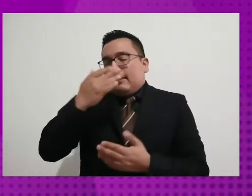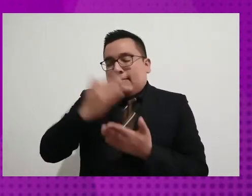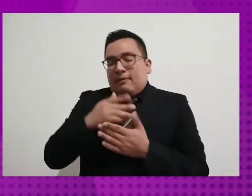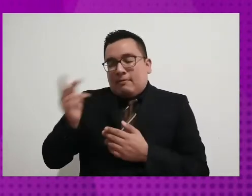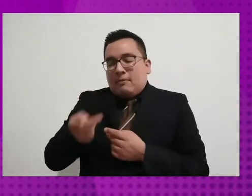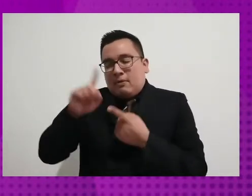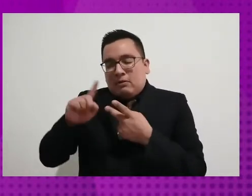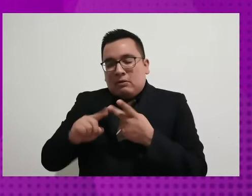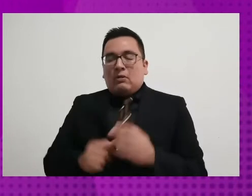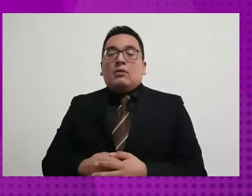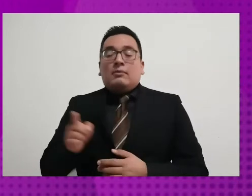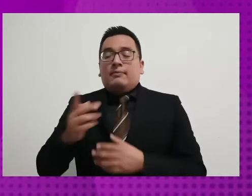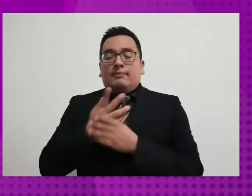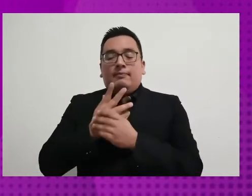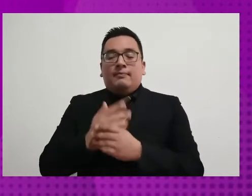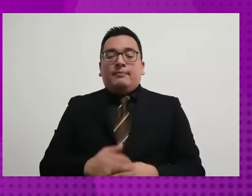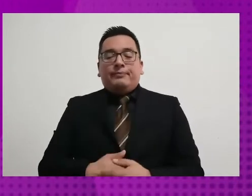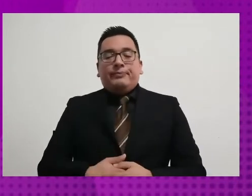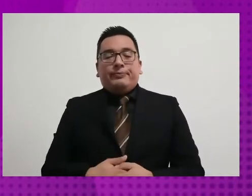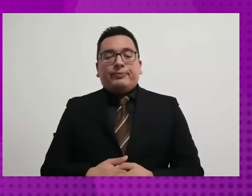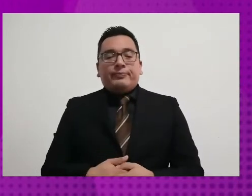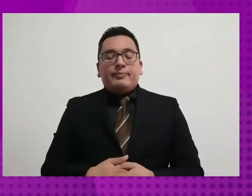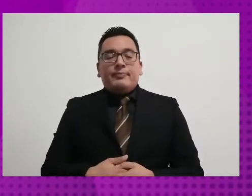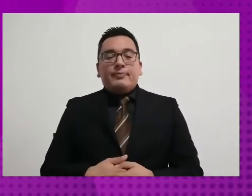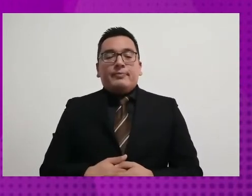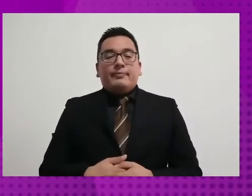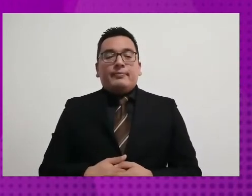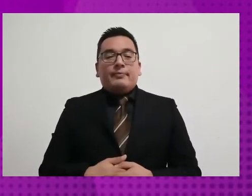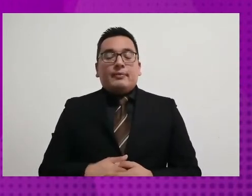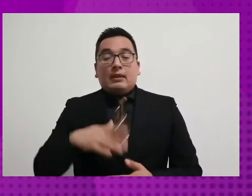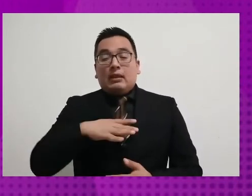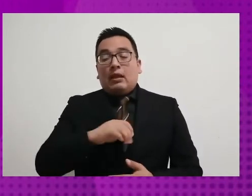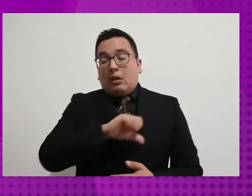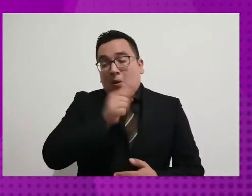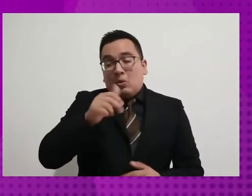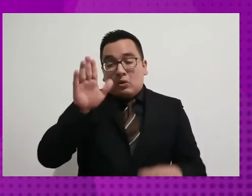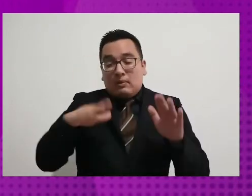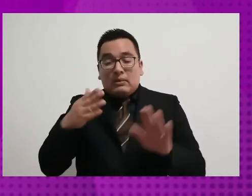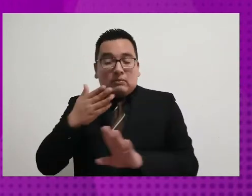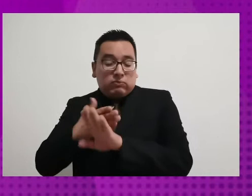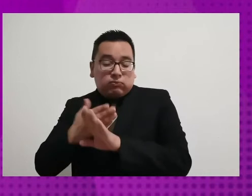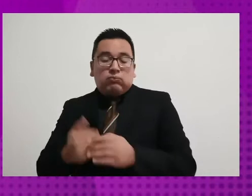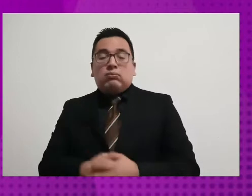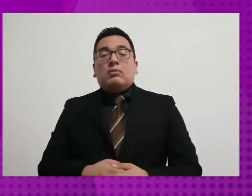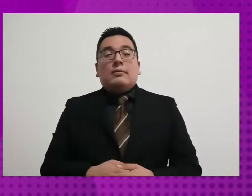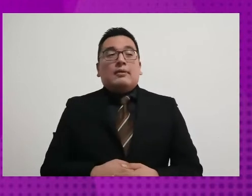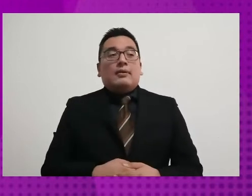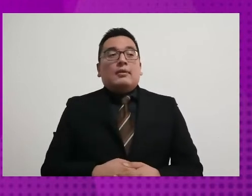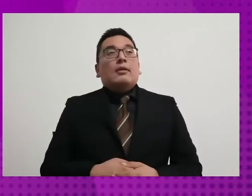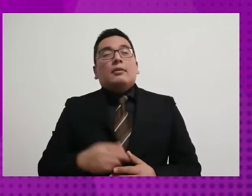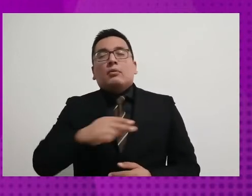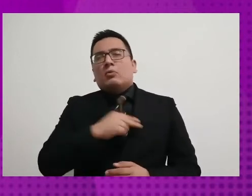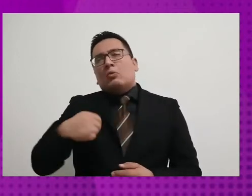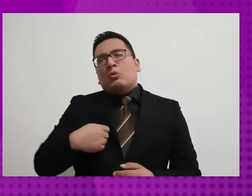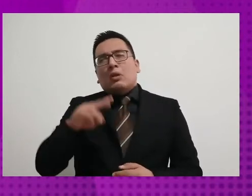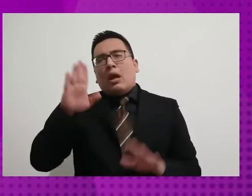programa. Bien dices que la violencia se da también en otros ámbitos y por todos los foros que se